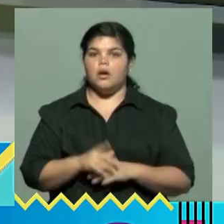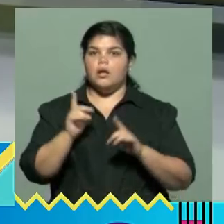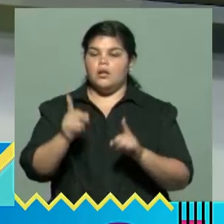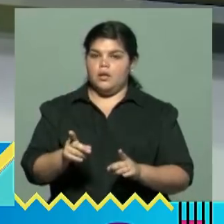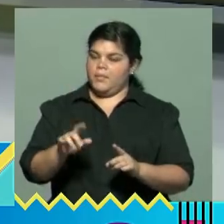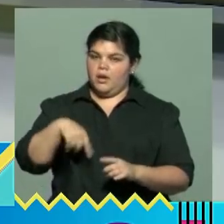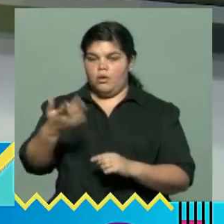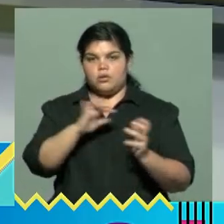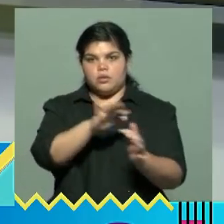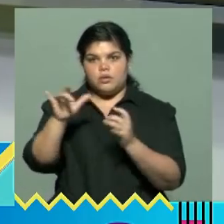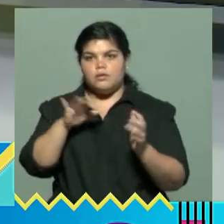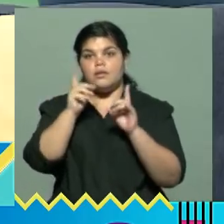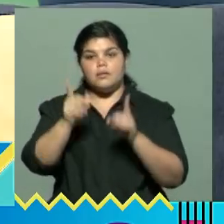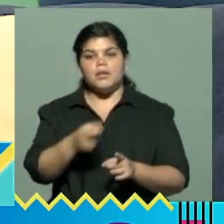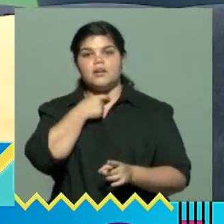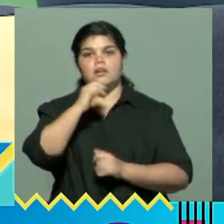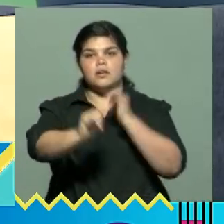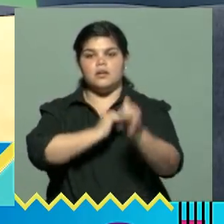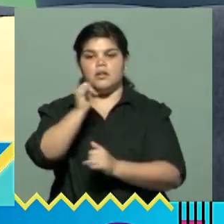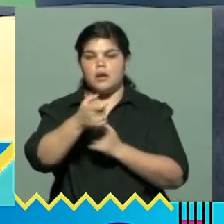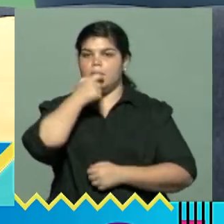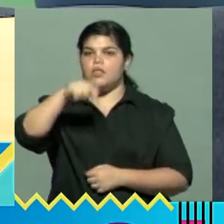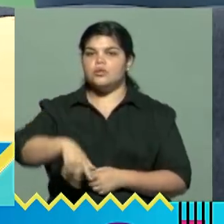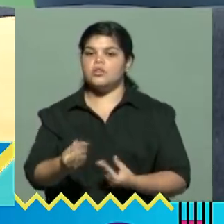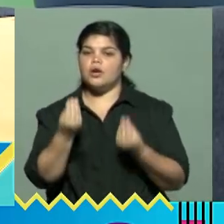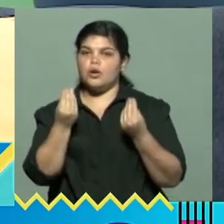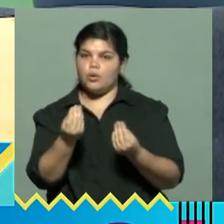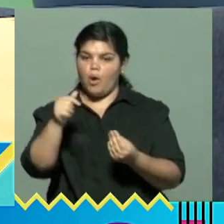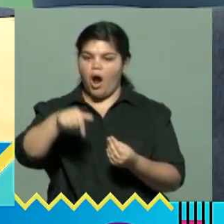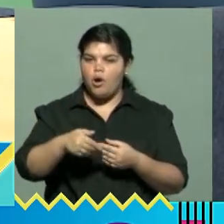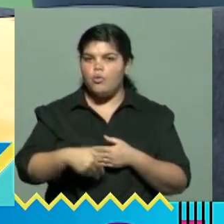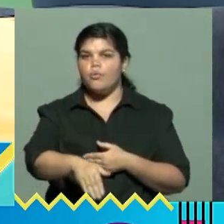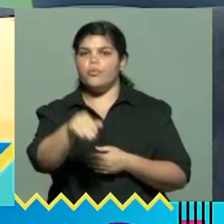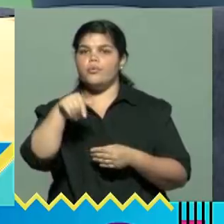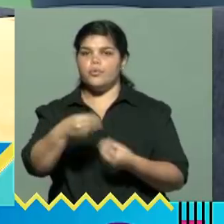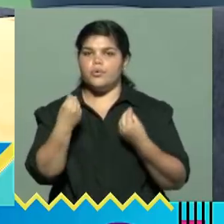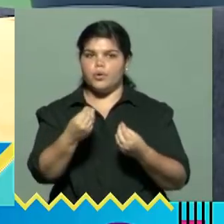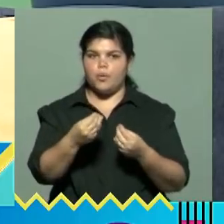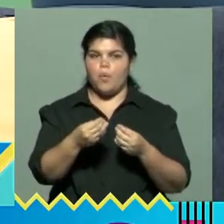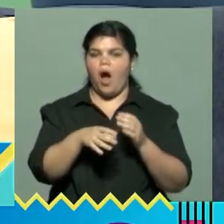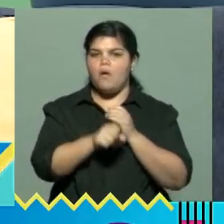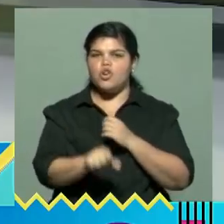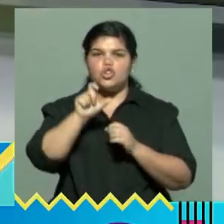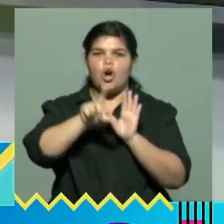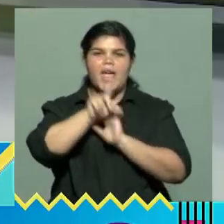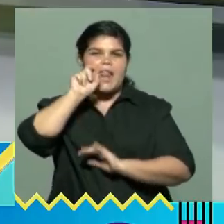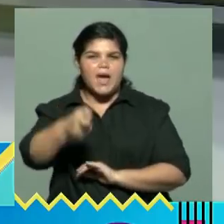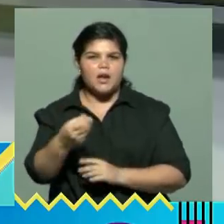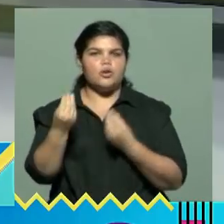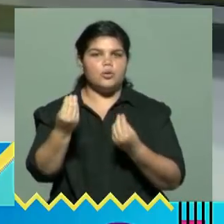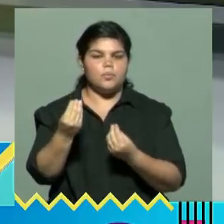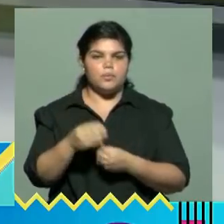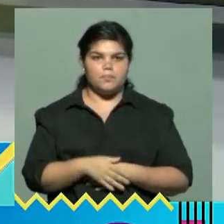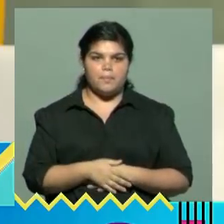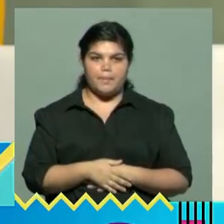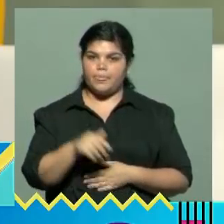queríamos hablar es la situación de Mendoza. ¿Cómo está la situación actual en Mendoza en lo que tiene que ver el aborto ilegal? Yo creo que es muy complicada